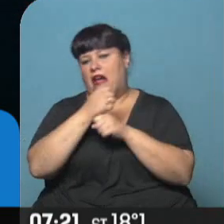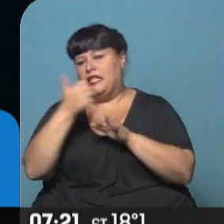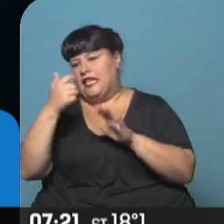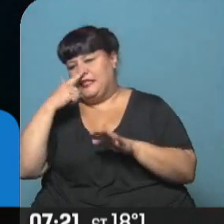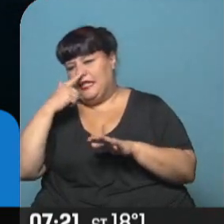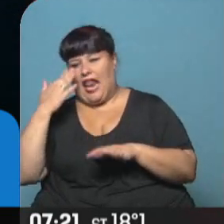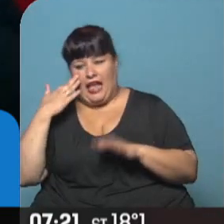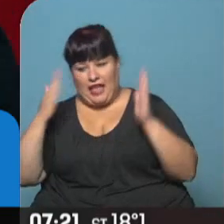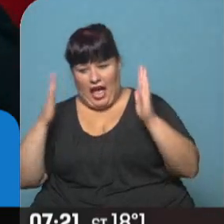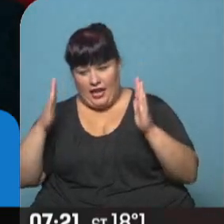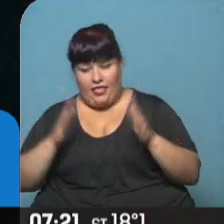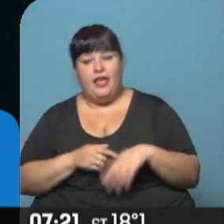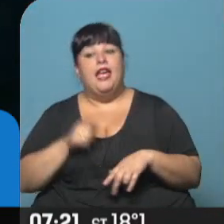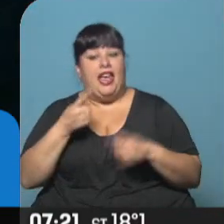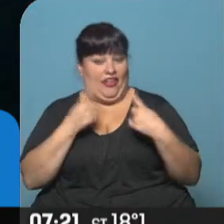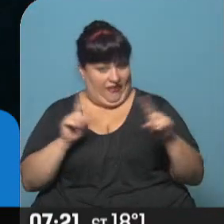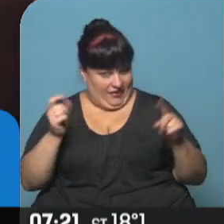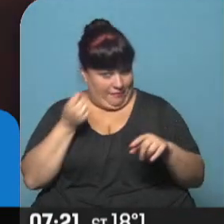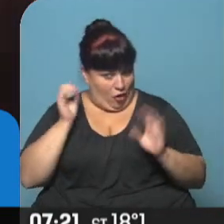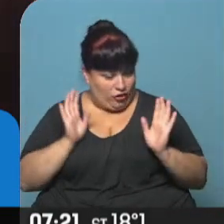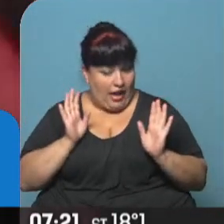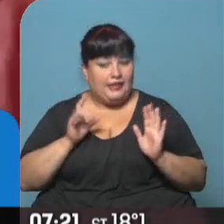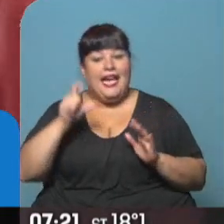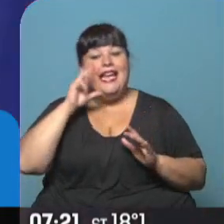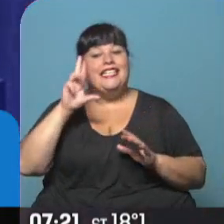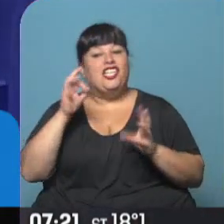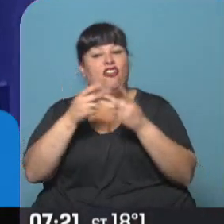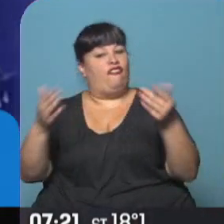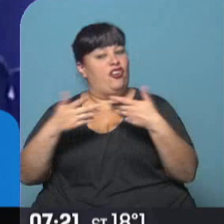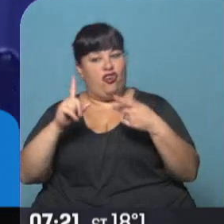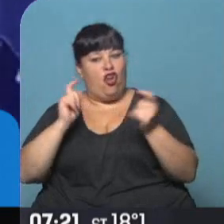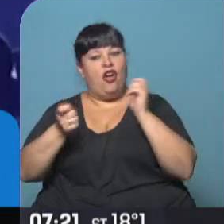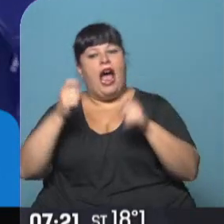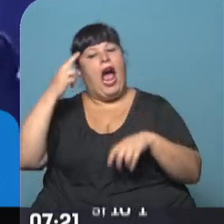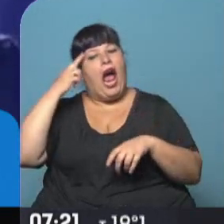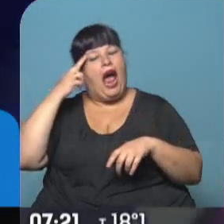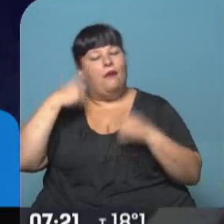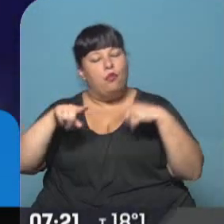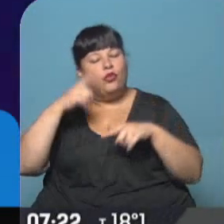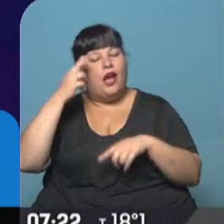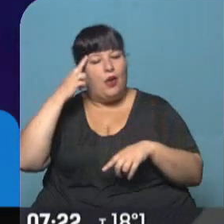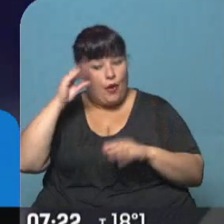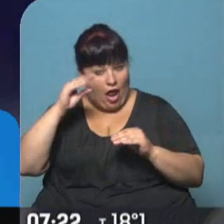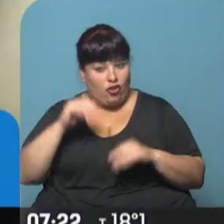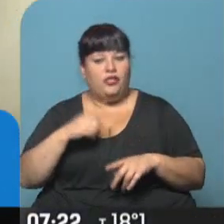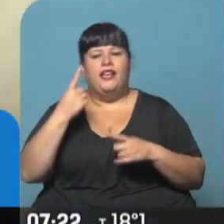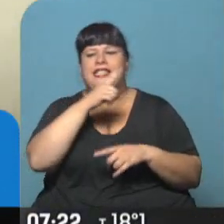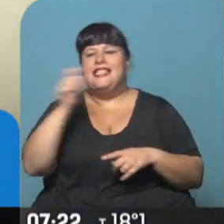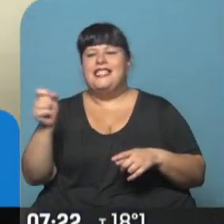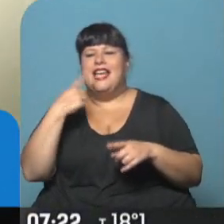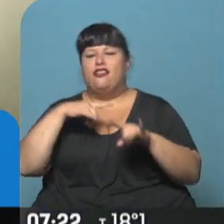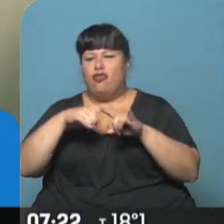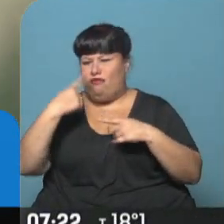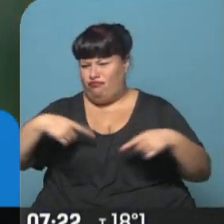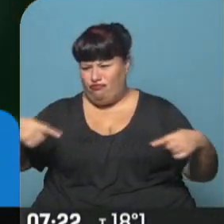6, 7 de la tarde. Eso es una novedad importante. Ciro no va a cerrar el festival, sino que va a tocar a las 21 horas. Va a haber 100 artistas tocando durante